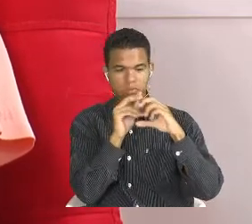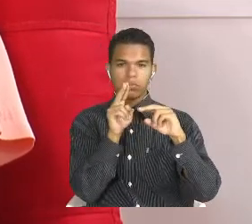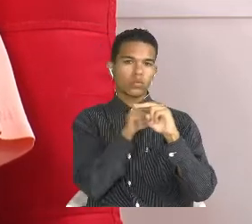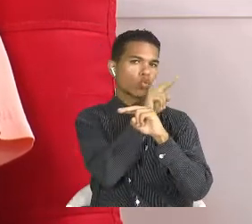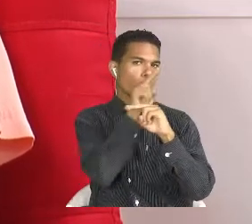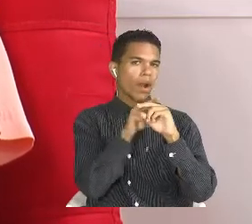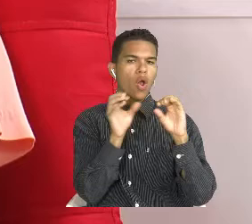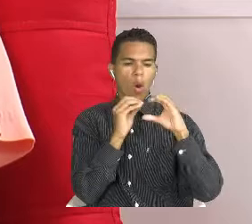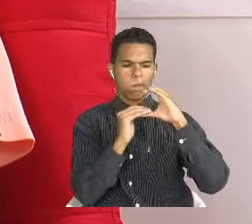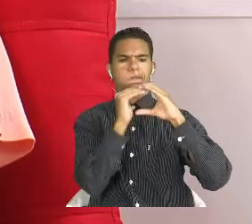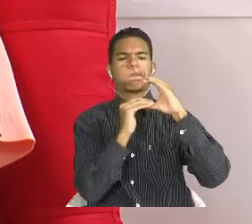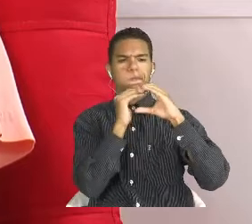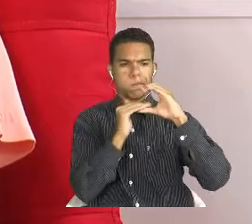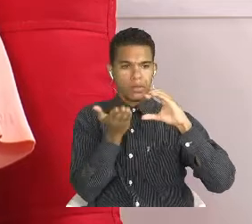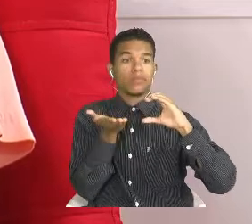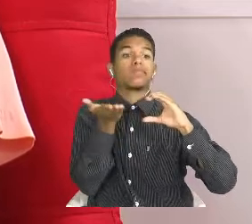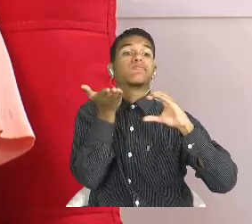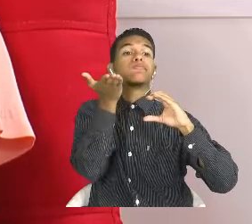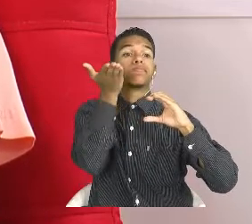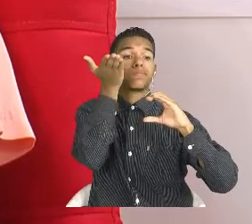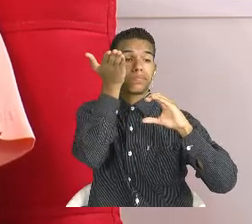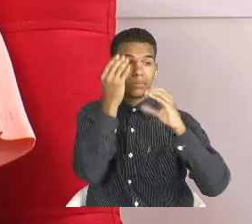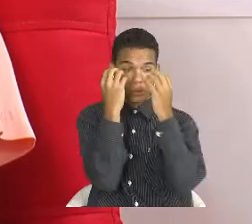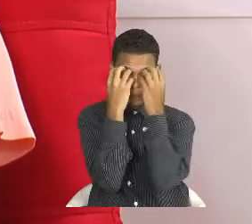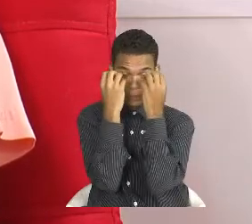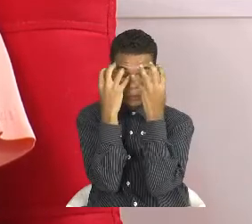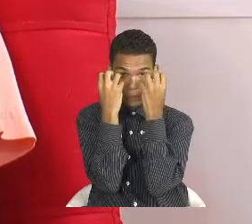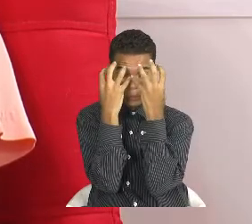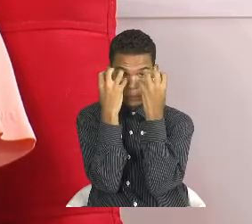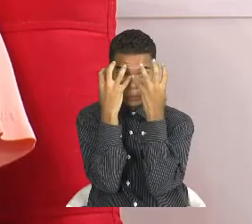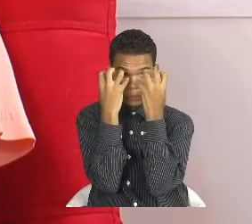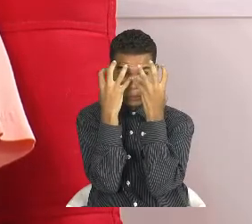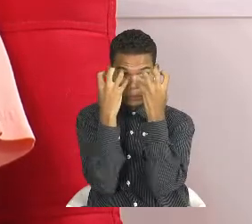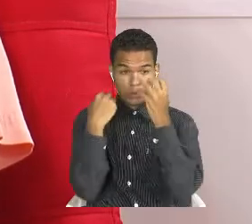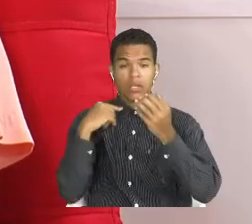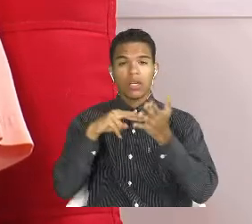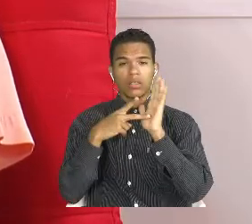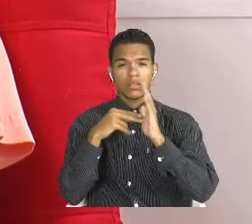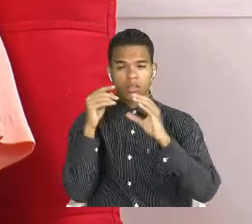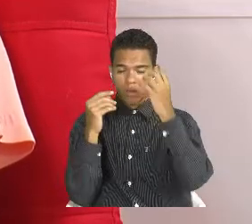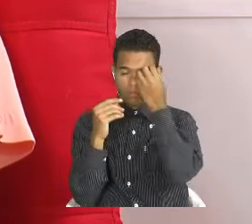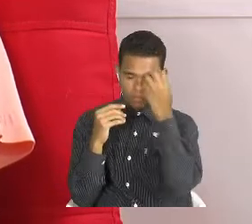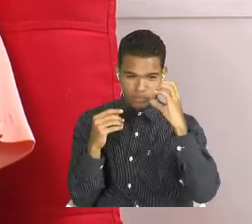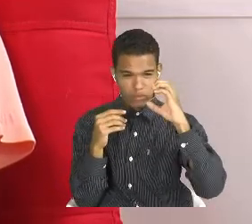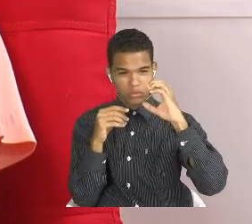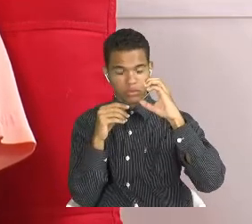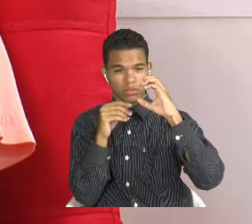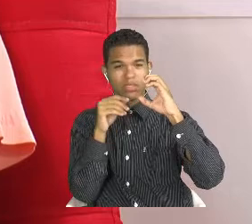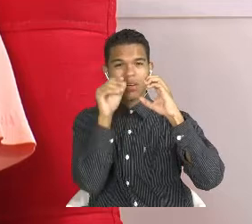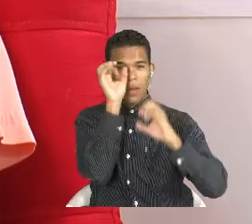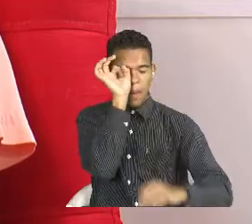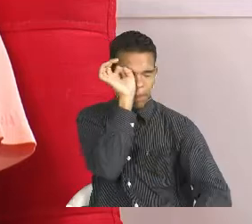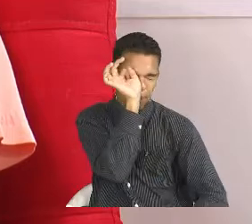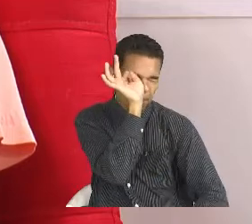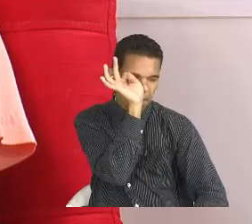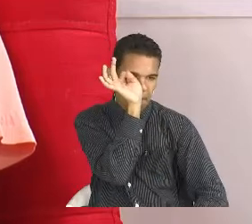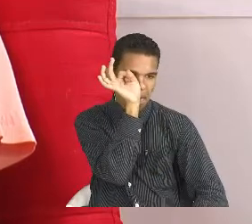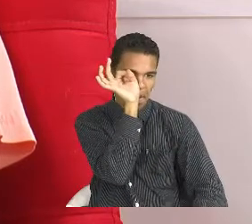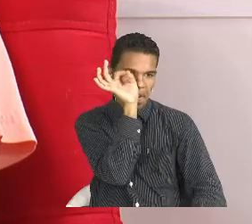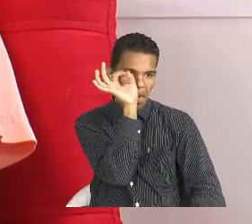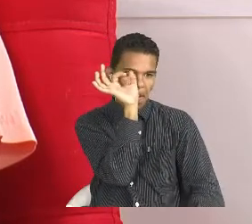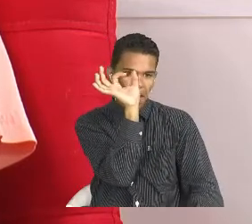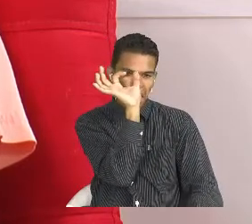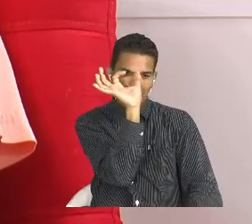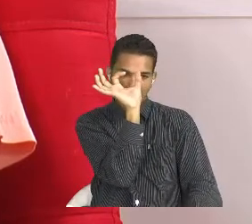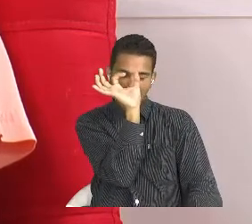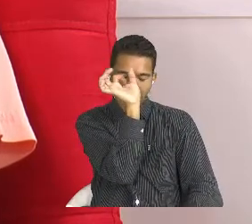examen oftalmológico se le toma la presión intraocular, se le hace el detalle del fondo de ojos, o sea, se dilata la pupila al paciente para poder mirar cómo está la retina